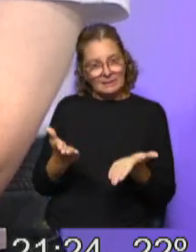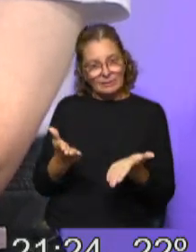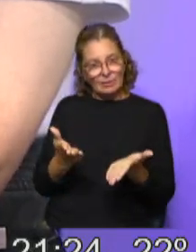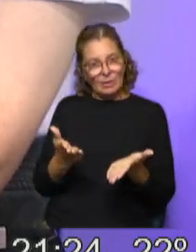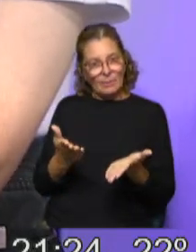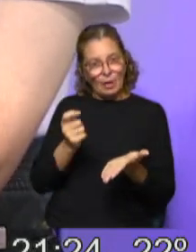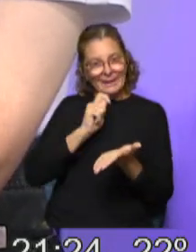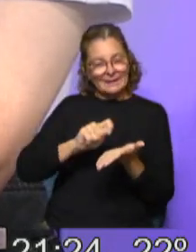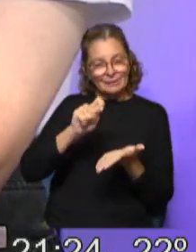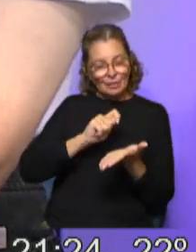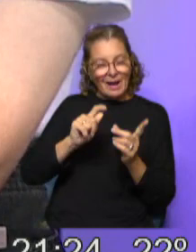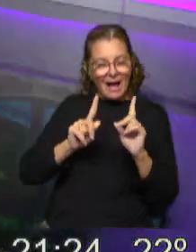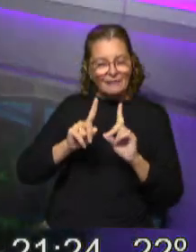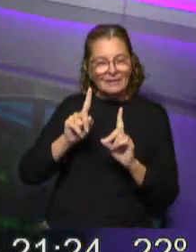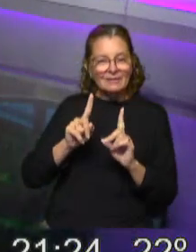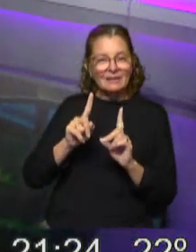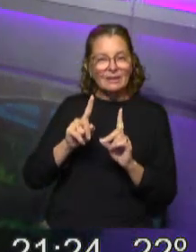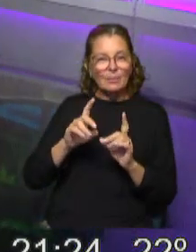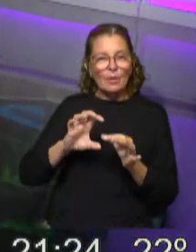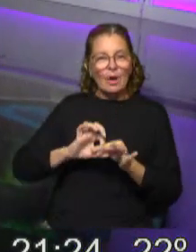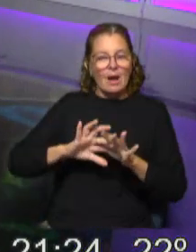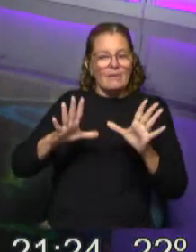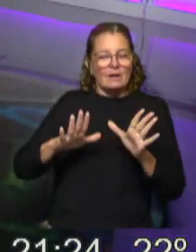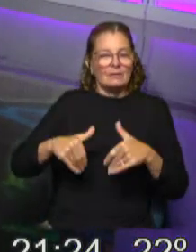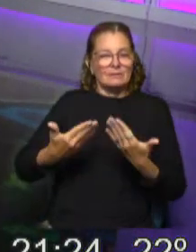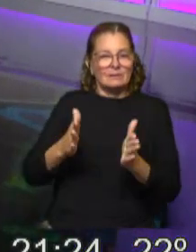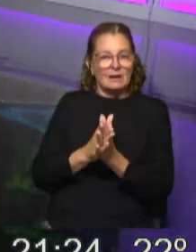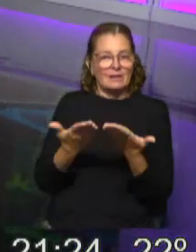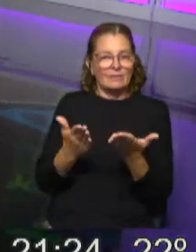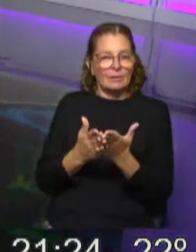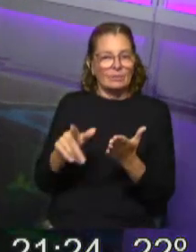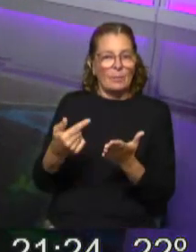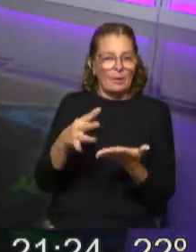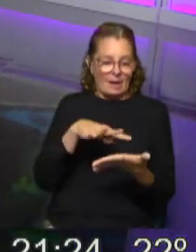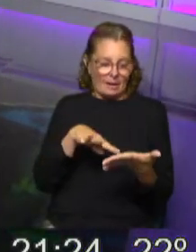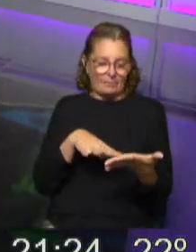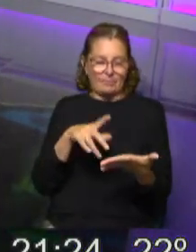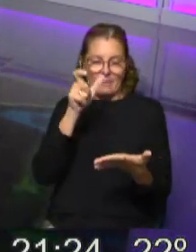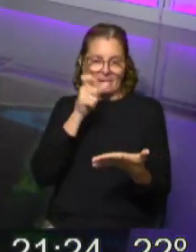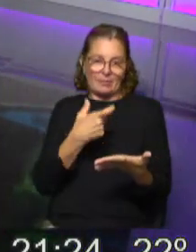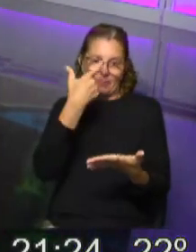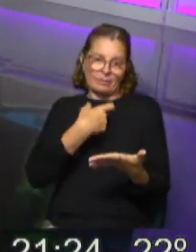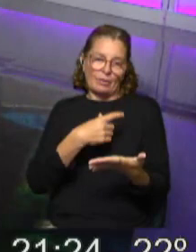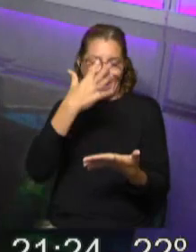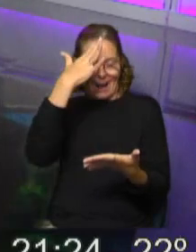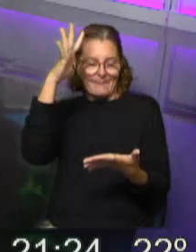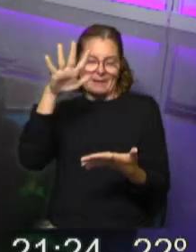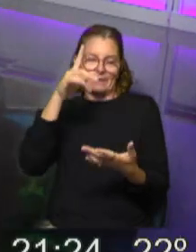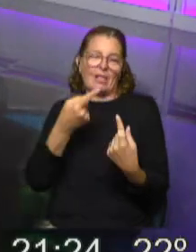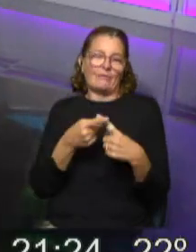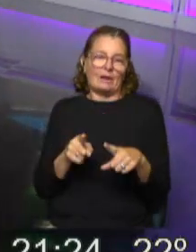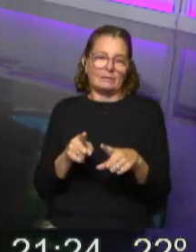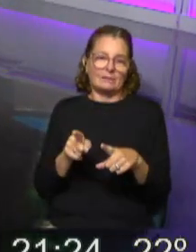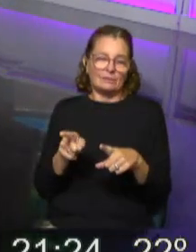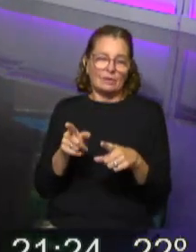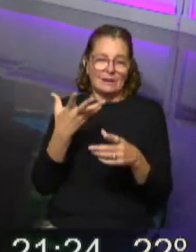también como escritora, cuando vos liberás un libro, vos te imaginás de una cosa, pero después el lector se va a imaginar otra. Sí, sí. Y yo